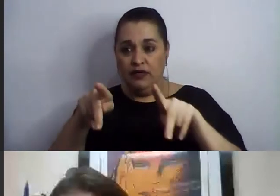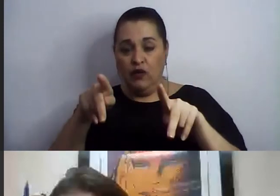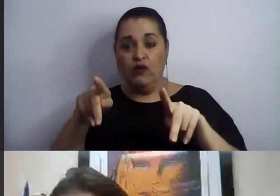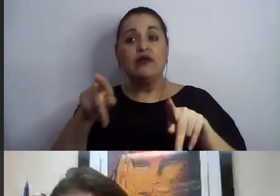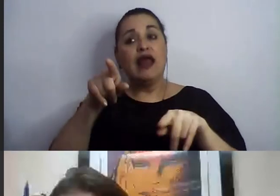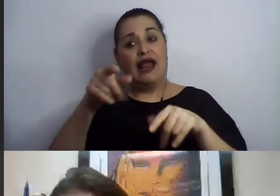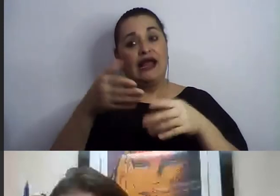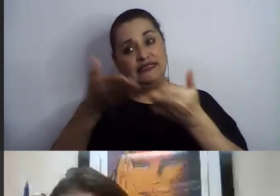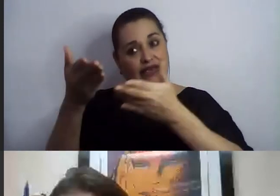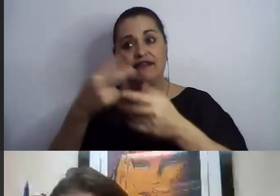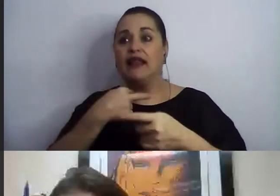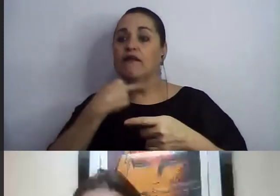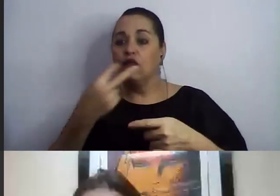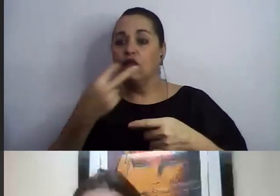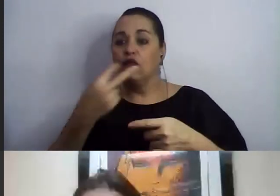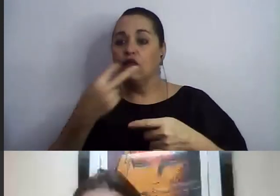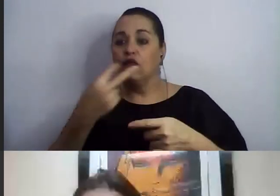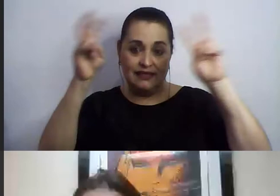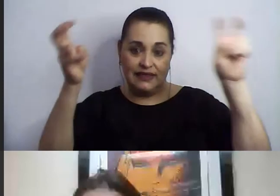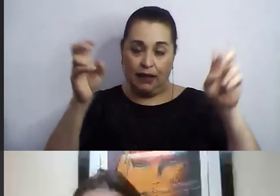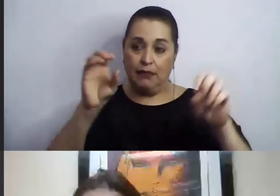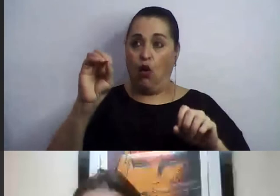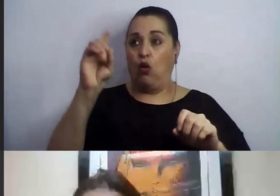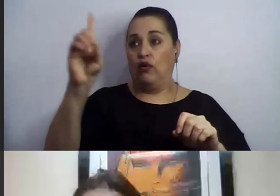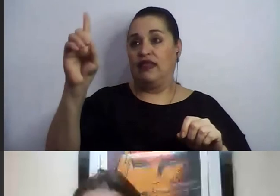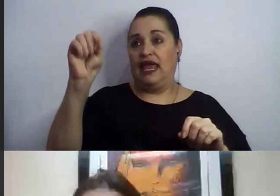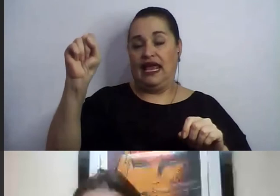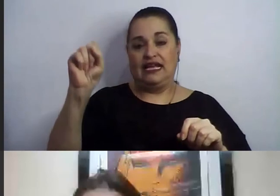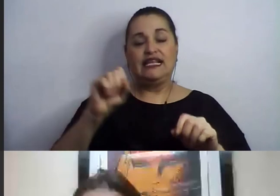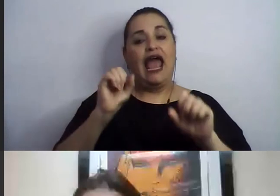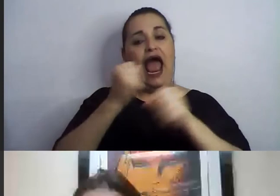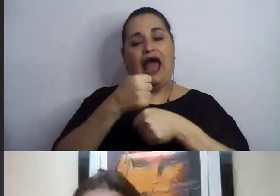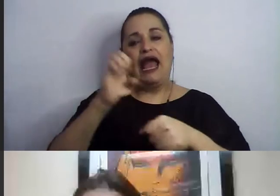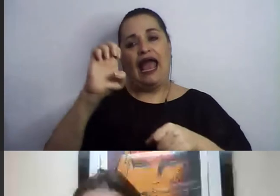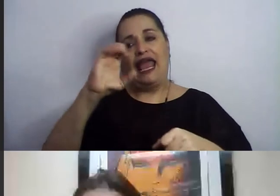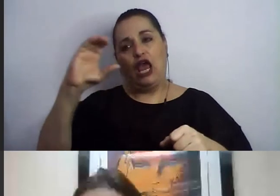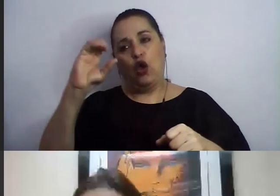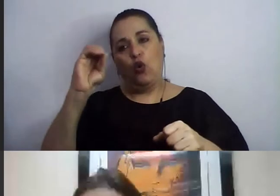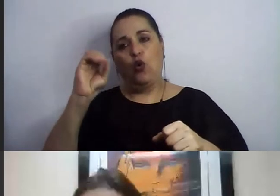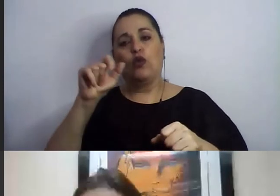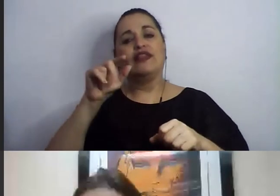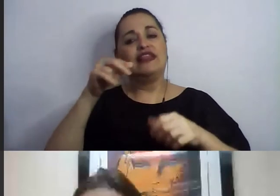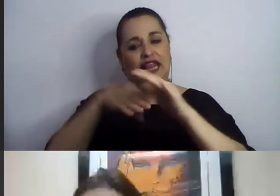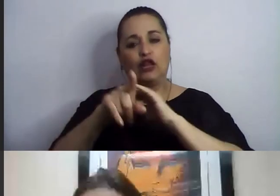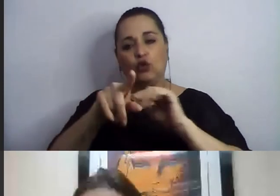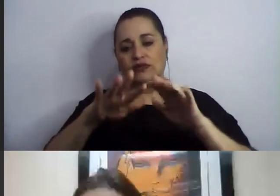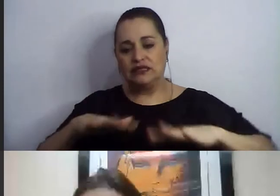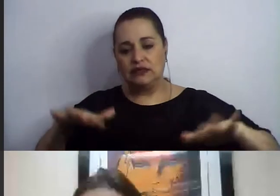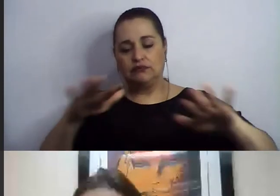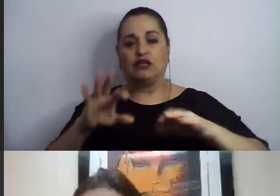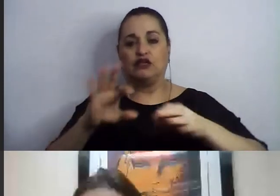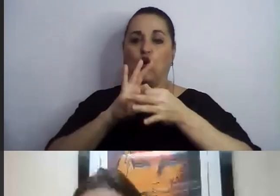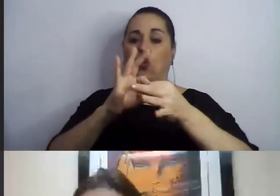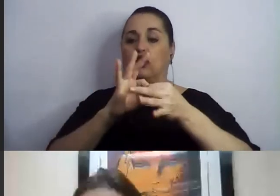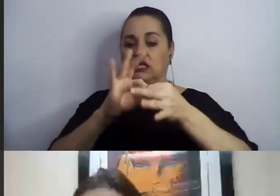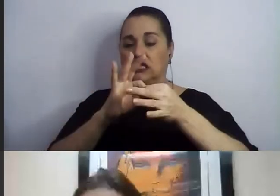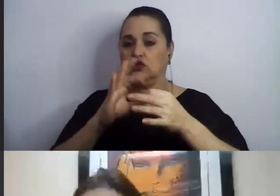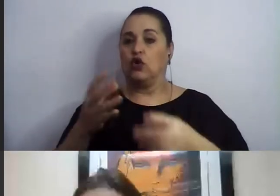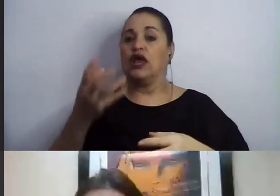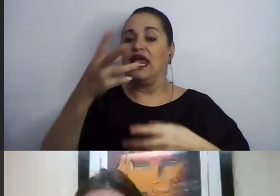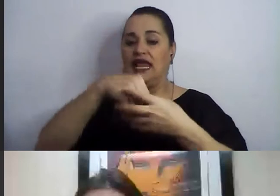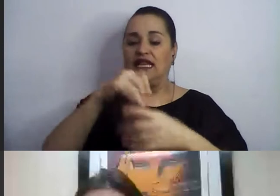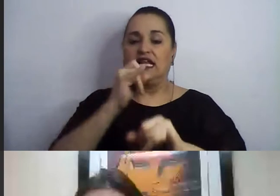lleve esta voz ¿verdad? y que el tema de los ODS haga eco dentro de ese espacio que es precisamente para coordinación interinstitucional